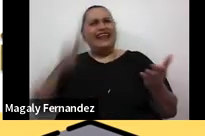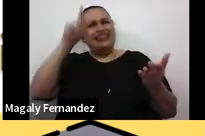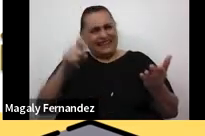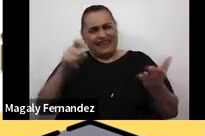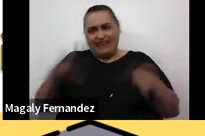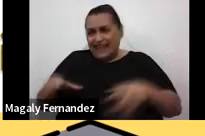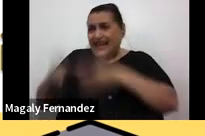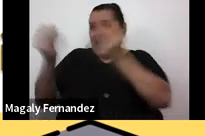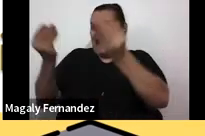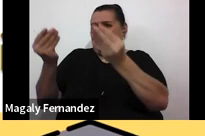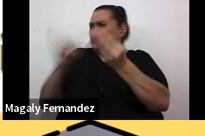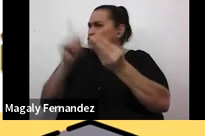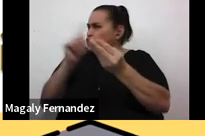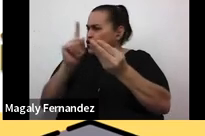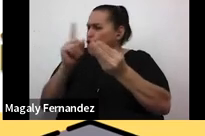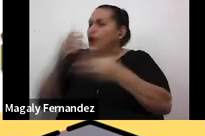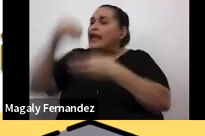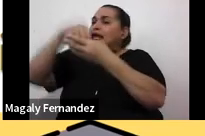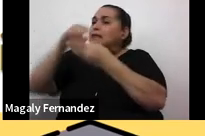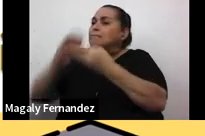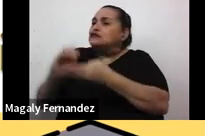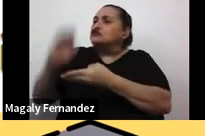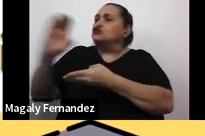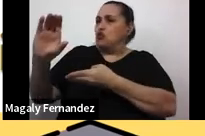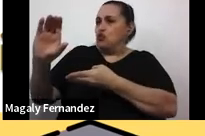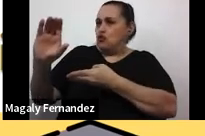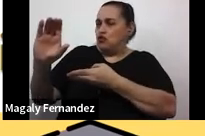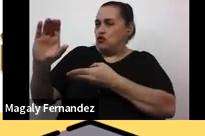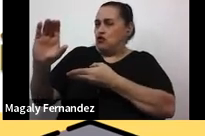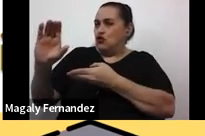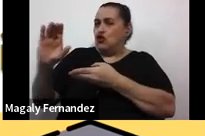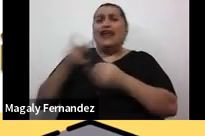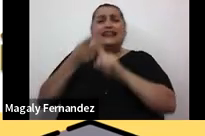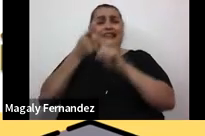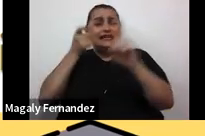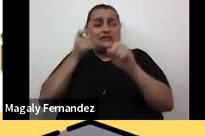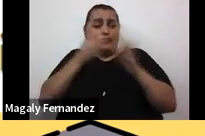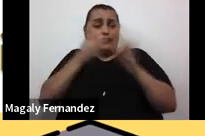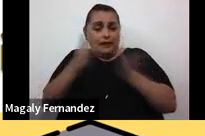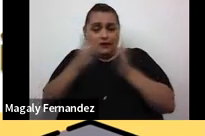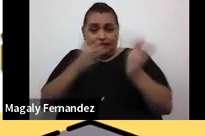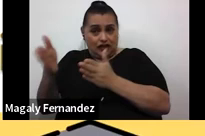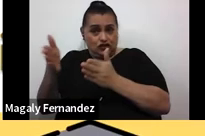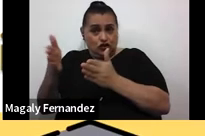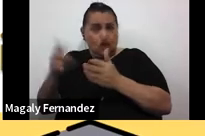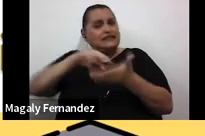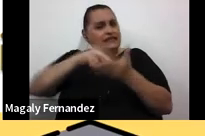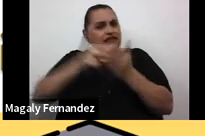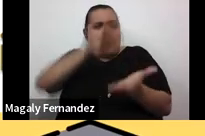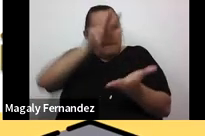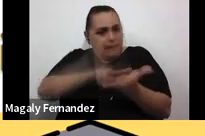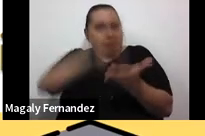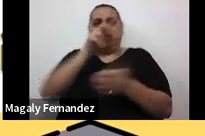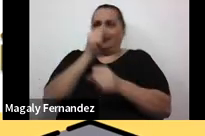No tiene que ser un gasto además cuando incluimos a la gente desde la planificación de alguna manera válidamos este trabajo